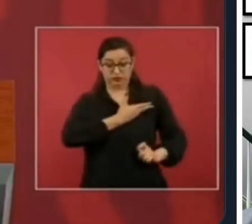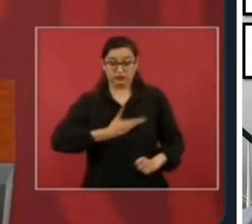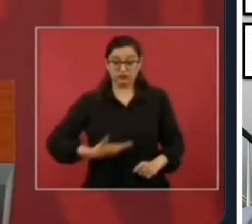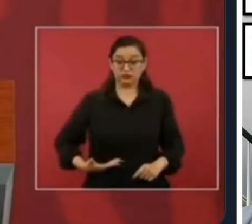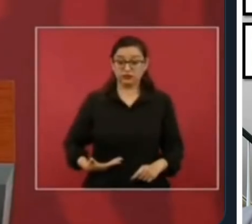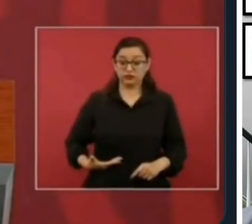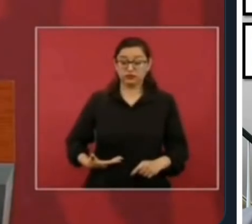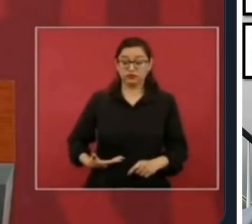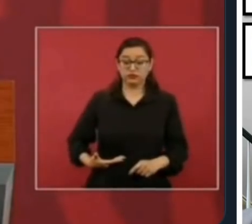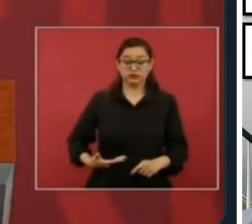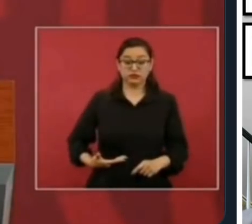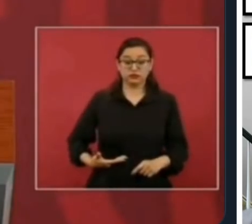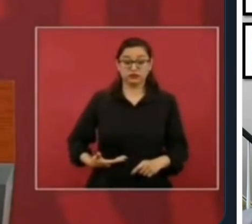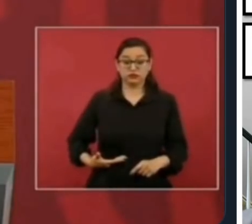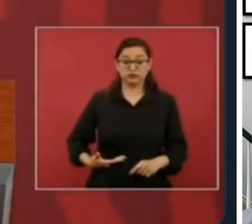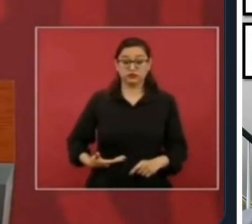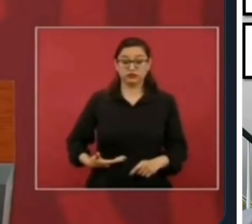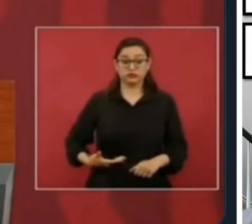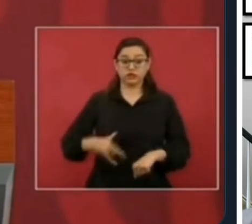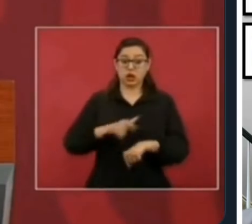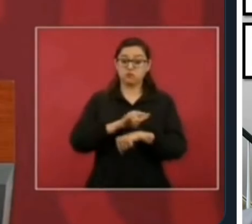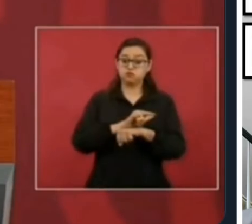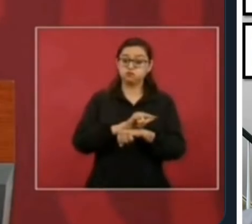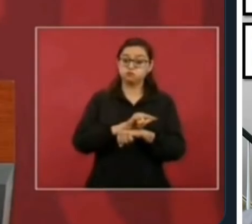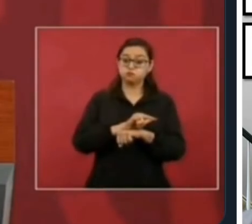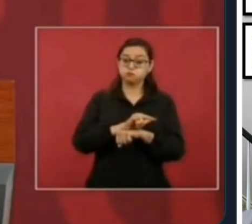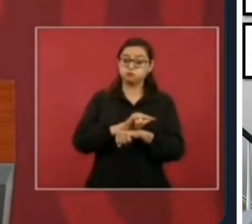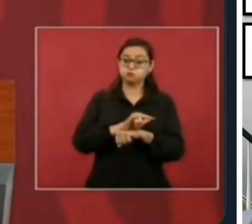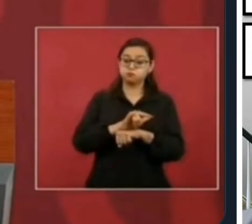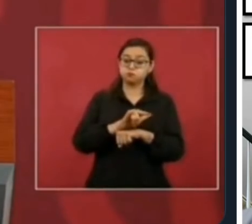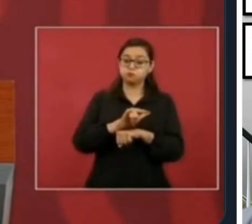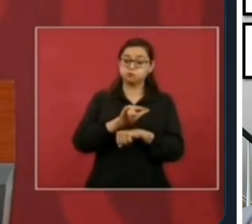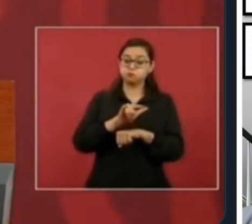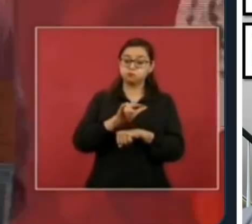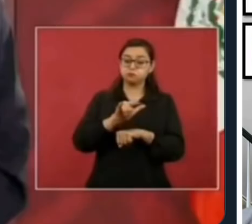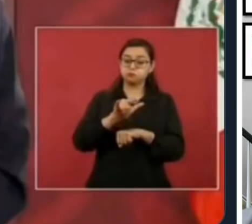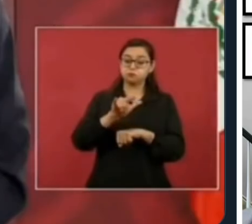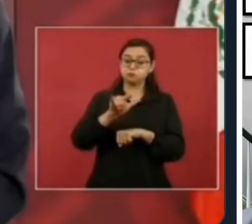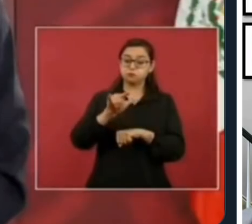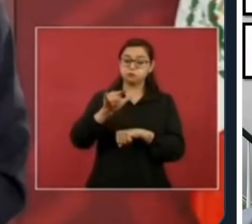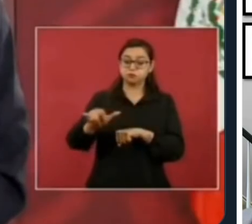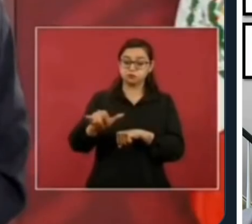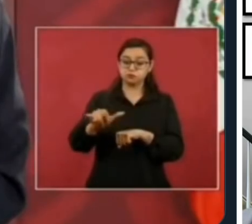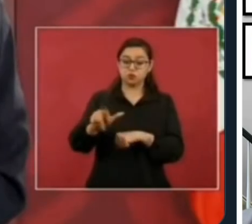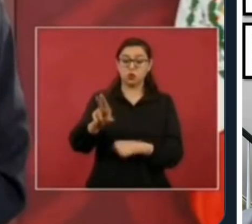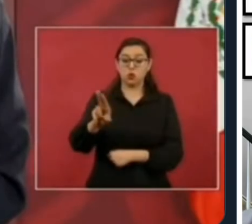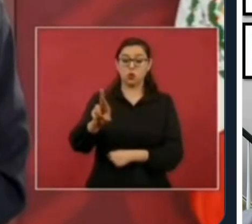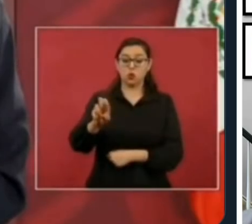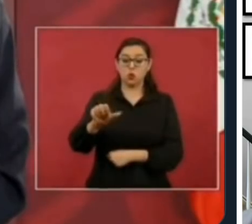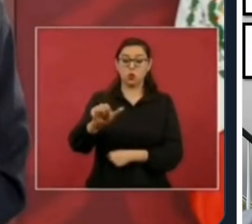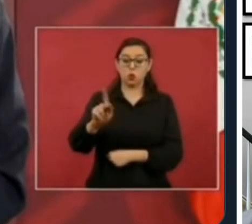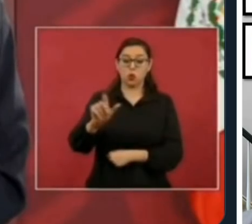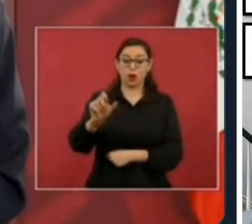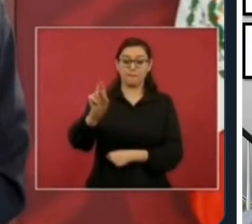organizado. Pero ahí no decía nada el gobernador Silvano Aureoles. Tenía que llegar en avioneta